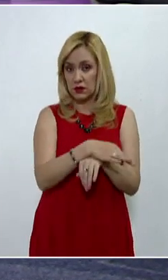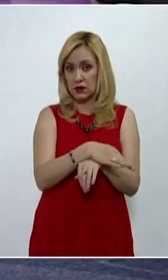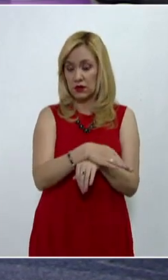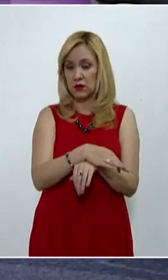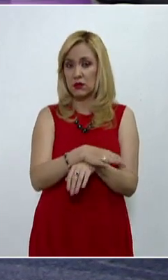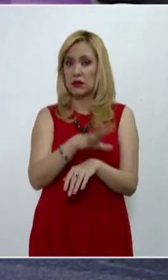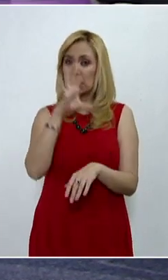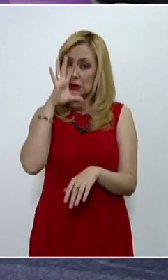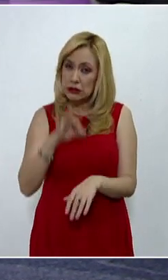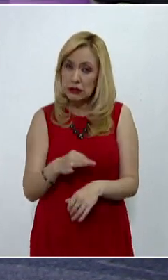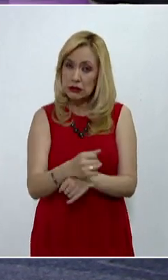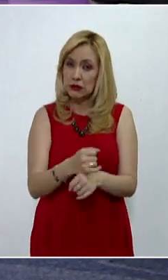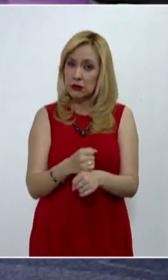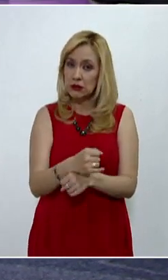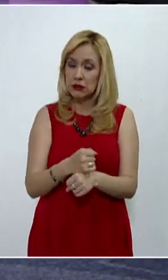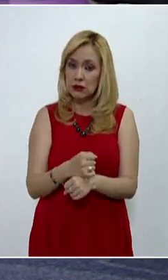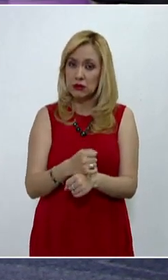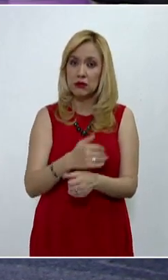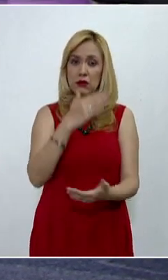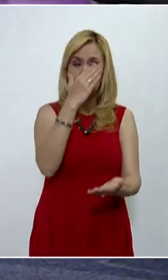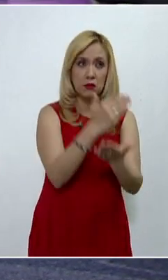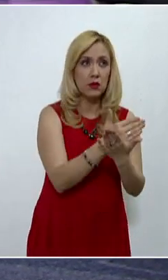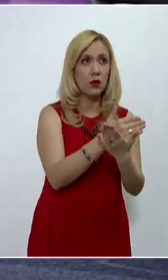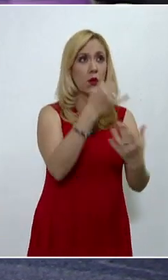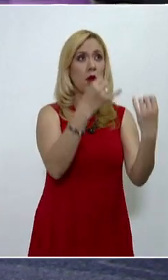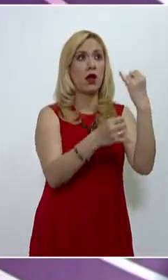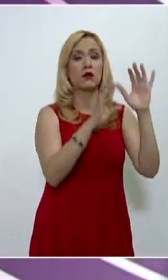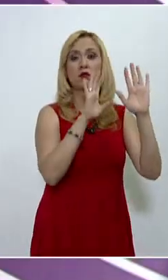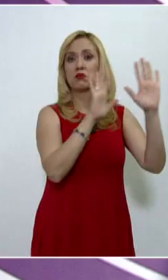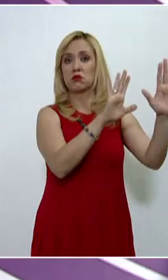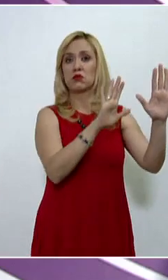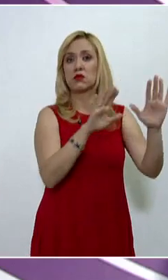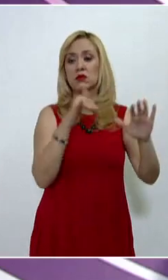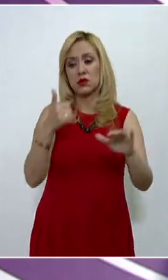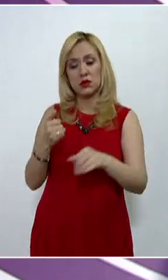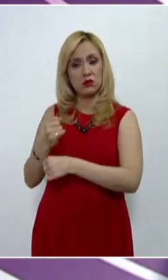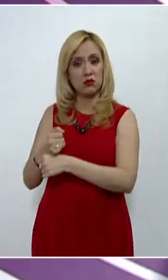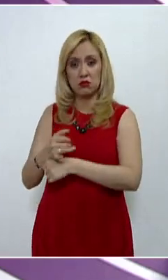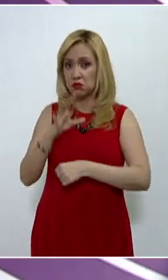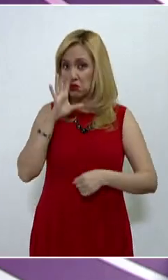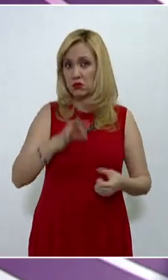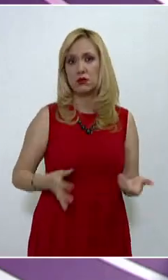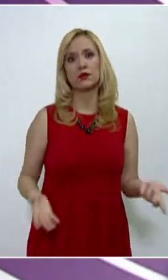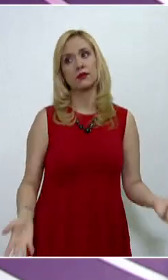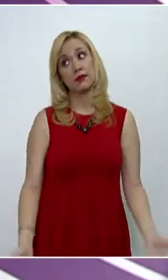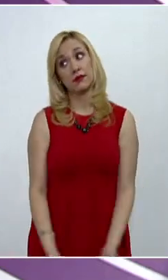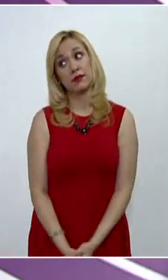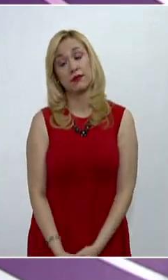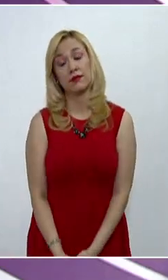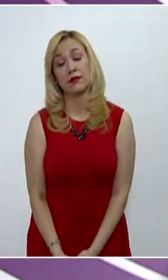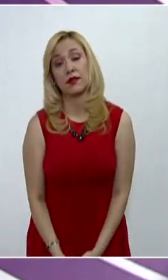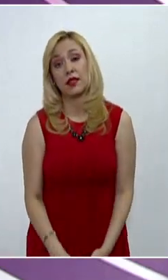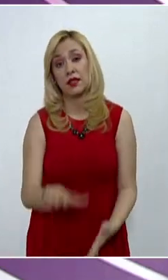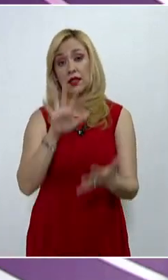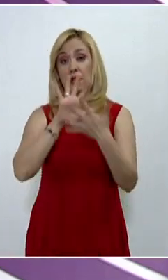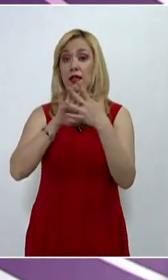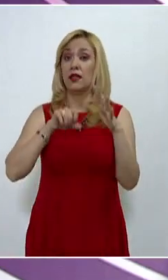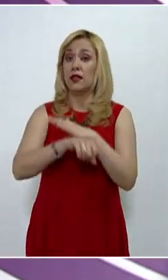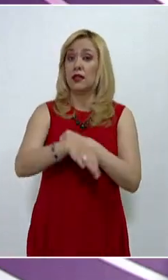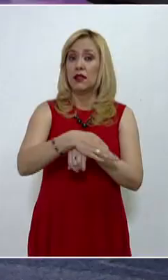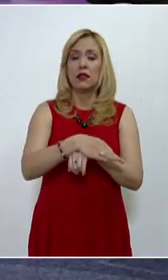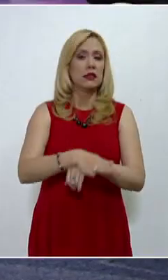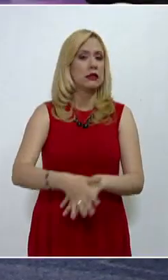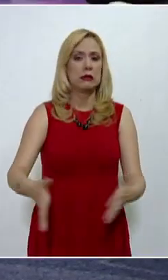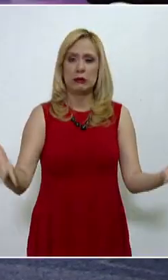la investigación, no solo acota la función del juez, sino también inhibe la investigación de las fiscalías. La prisión preventiva adormece las